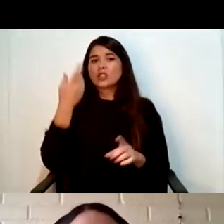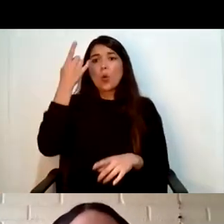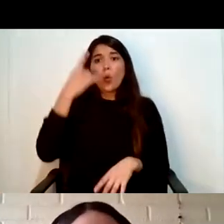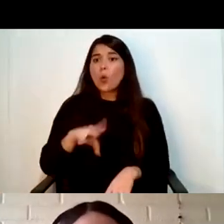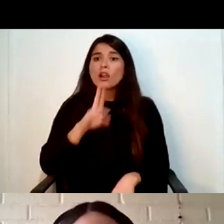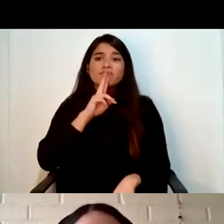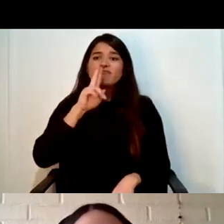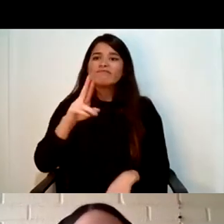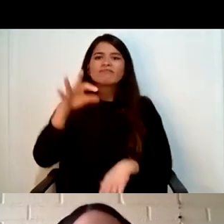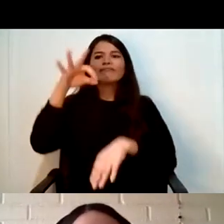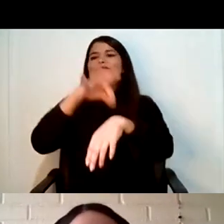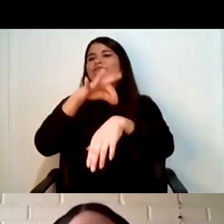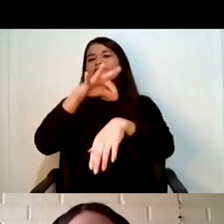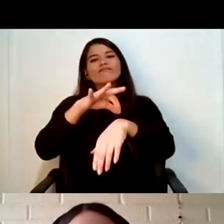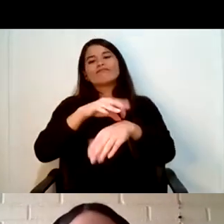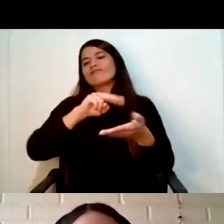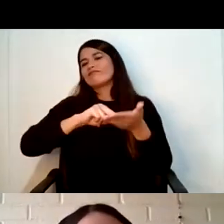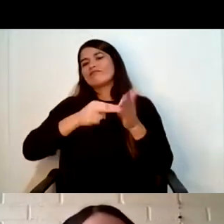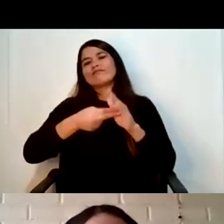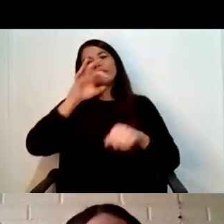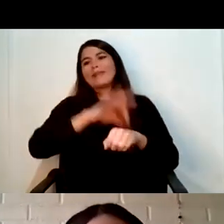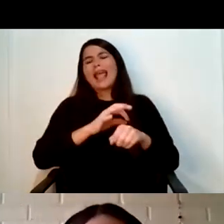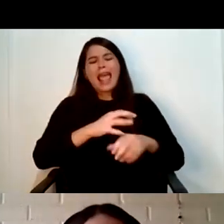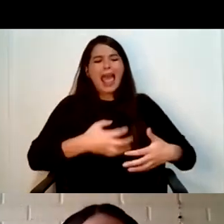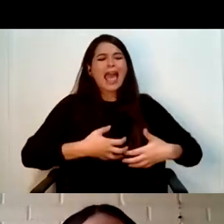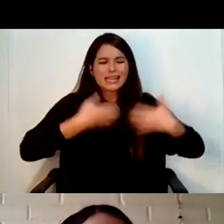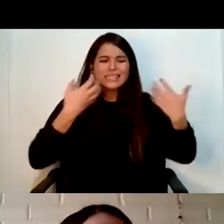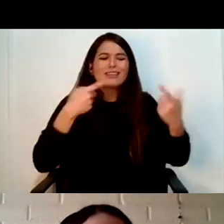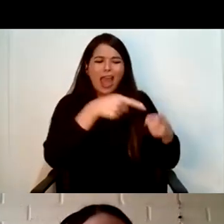algo médico. Es agresivo porque tiene